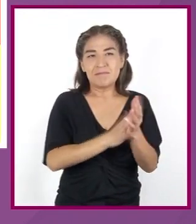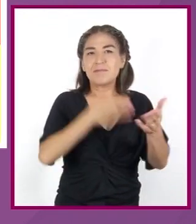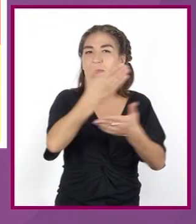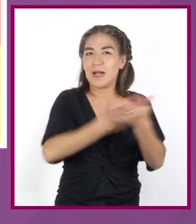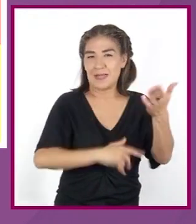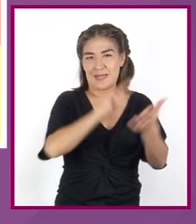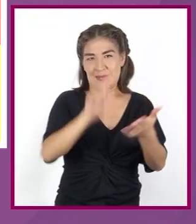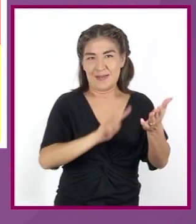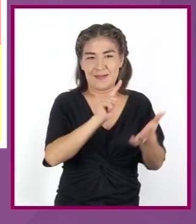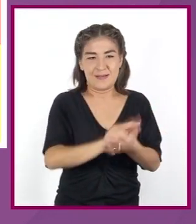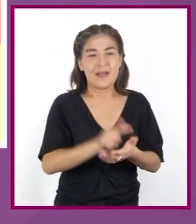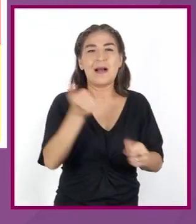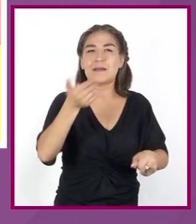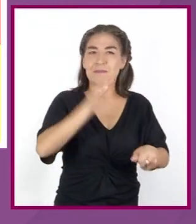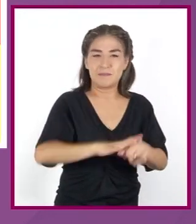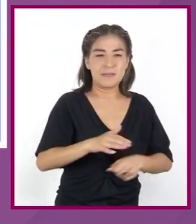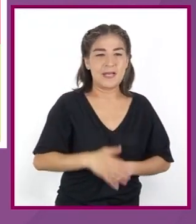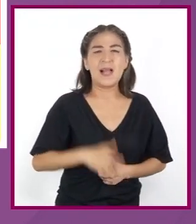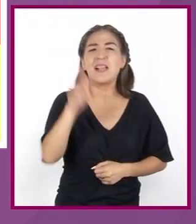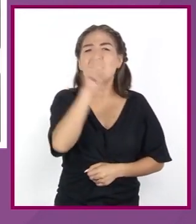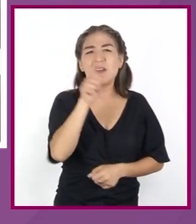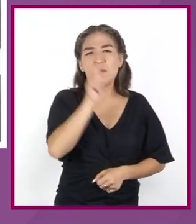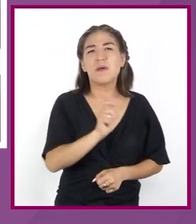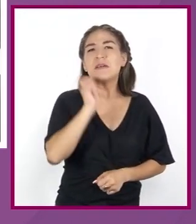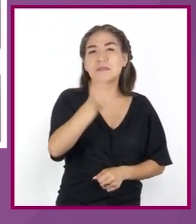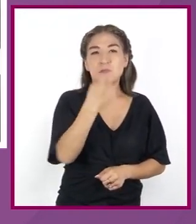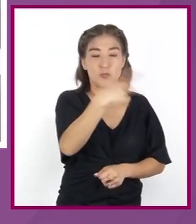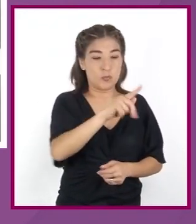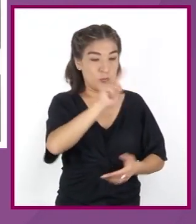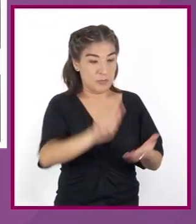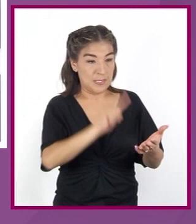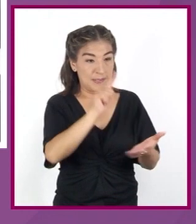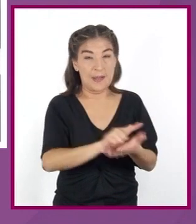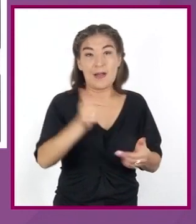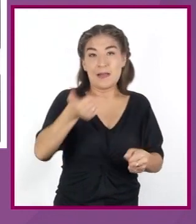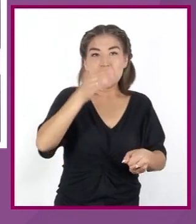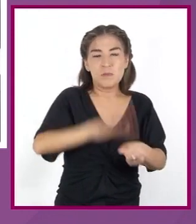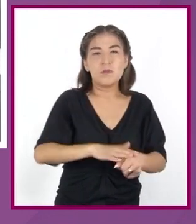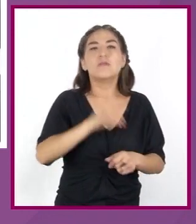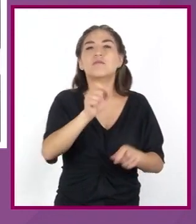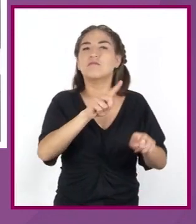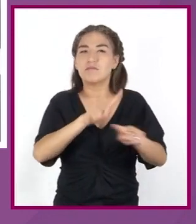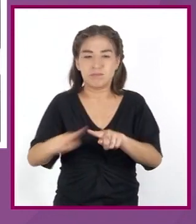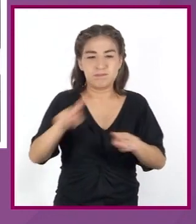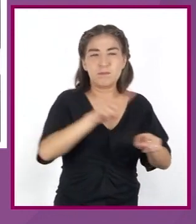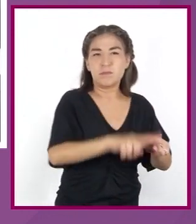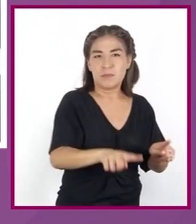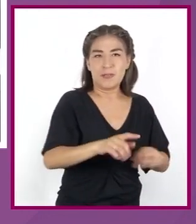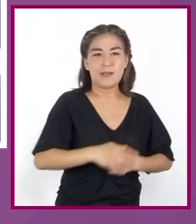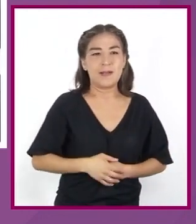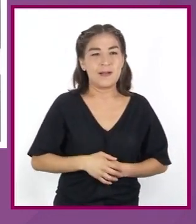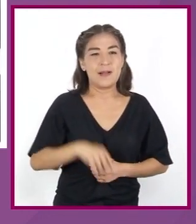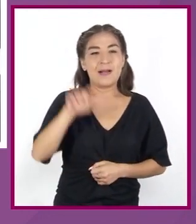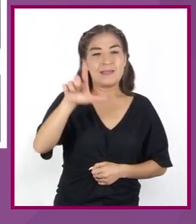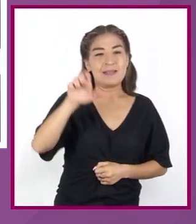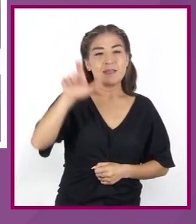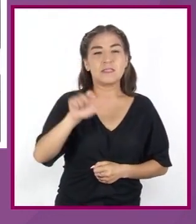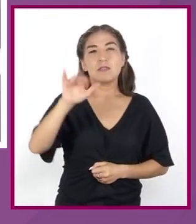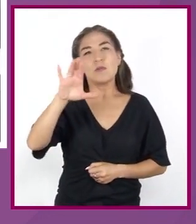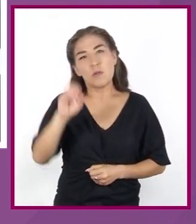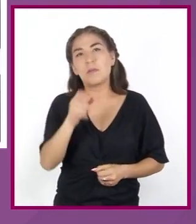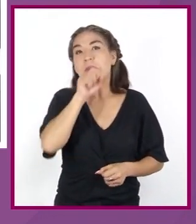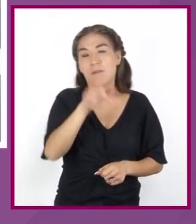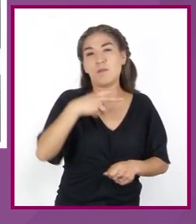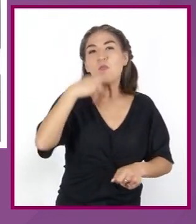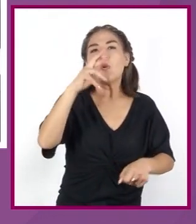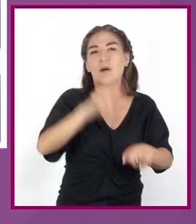administrativos. El lenguaje de los documentos legales y administrativos se distingue por el léxico o vocabulario